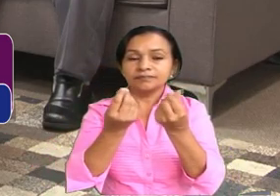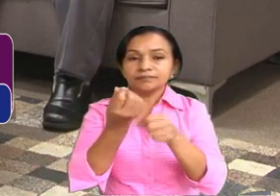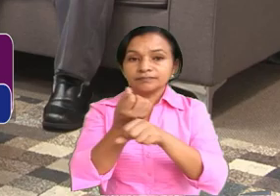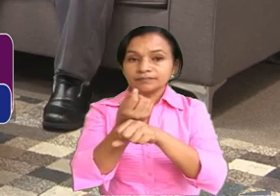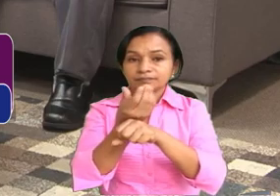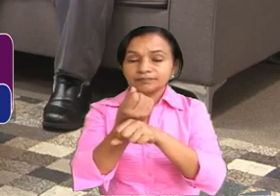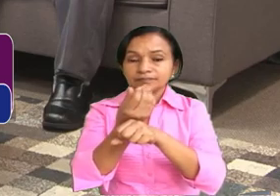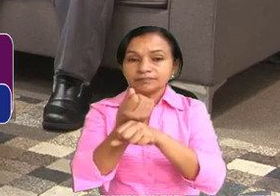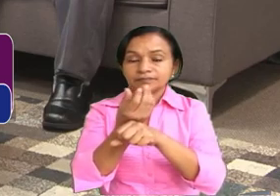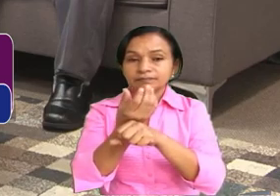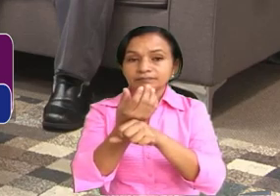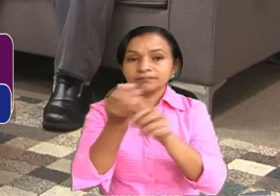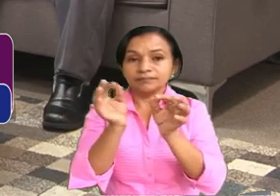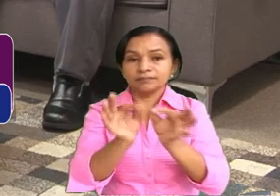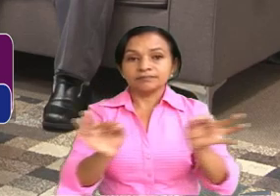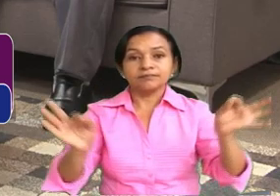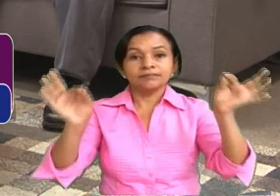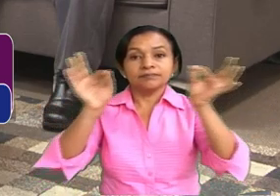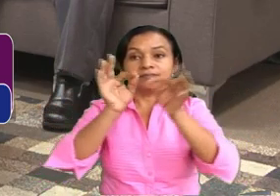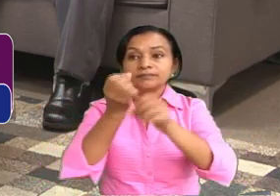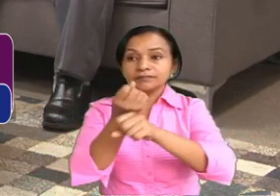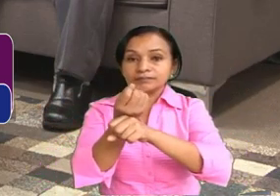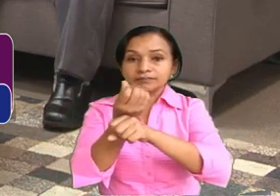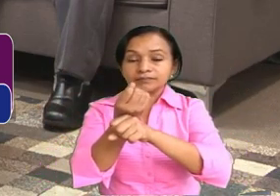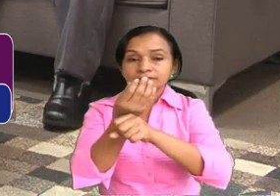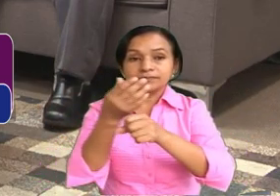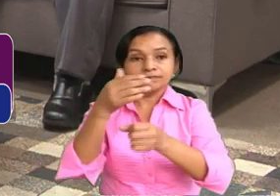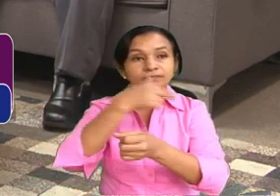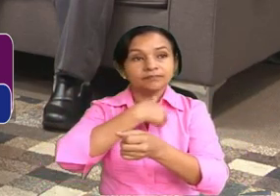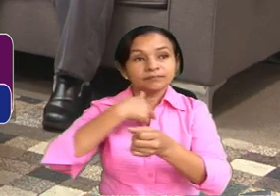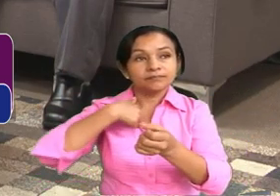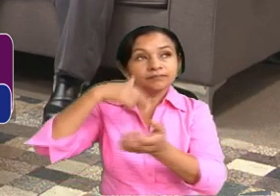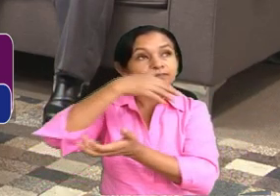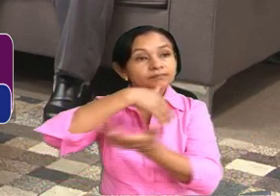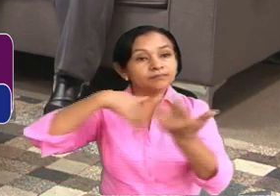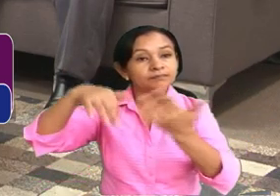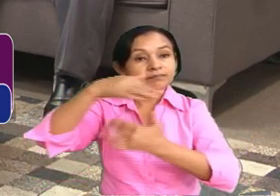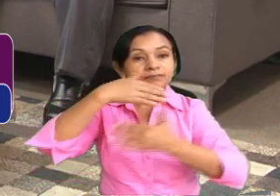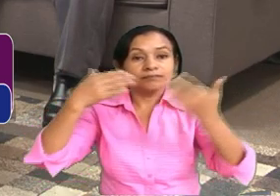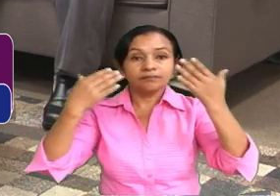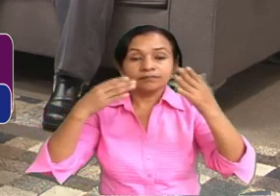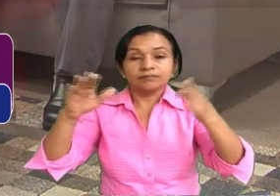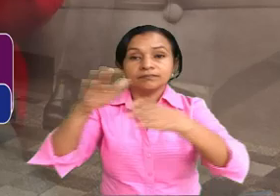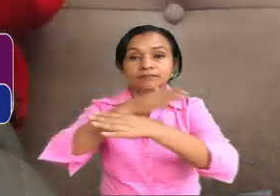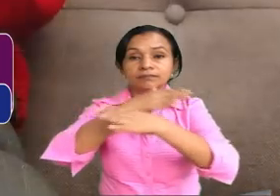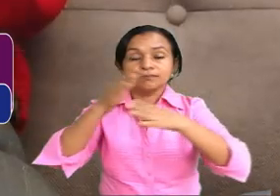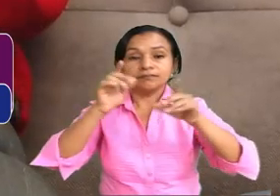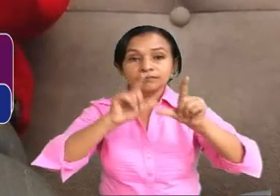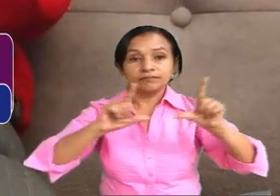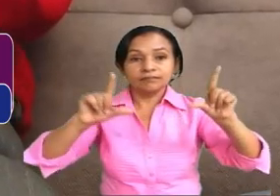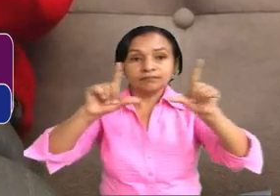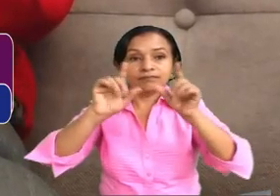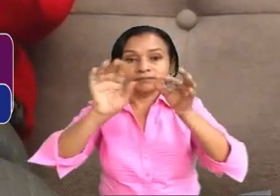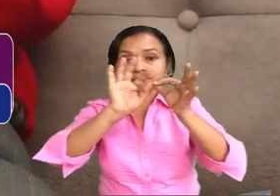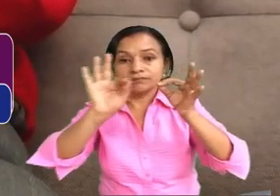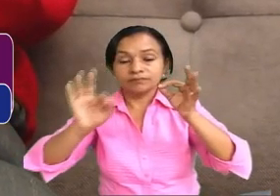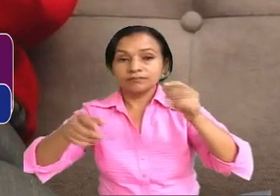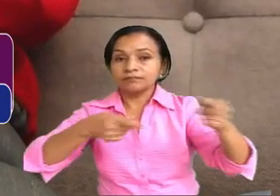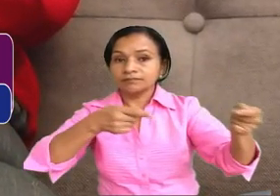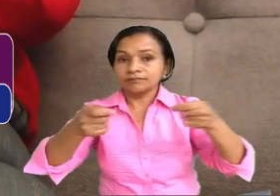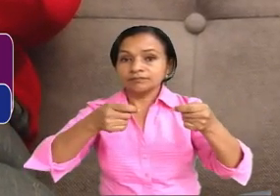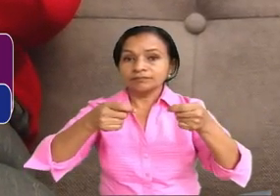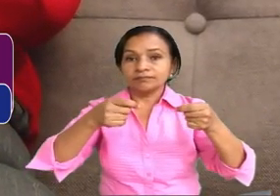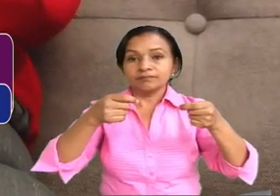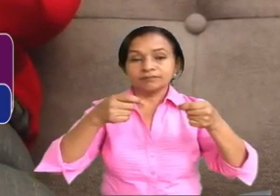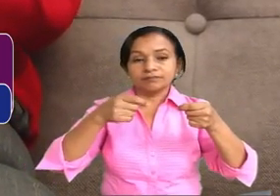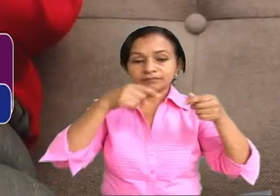es algo muy importante. Las alcaldías van interactuando, llevando productos en diferentes zonas. Sé que hacen feria en la costa Caribe y se llevan de